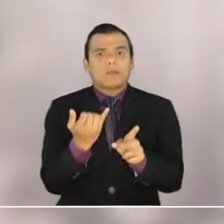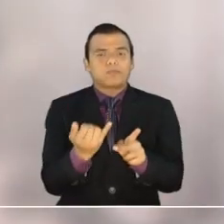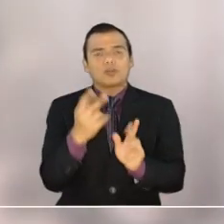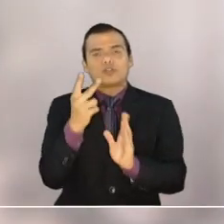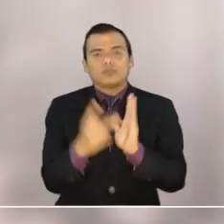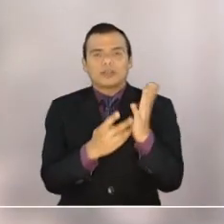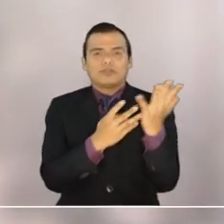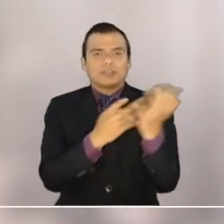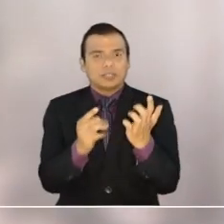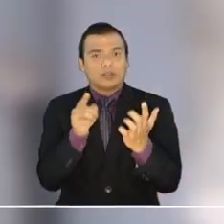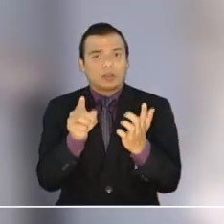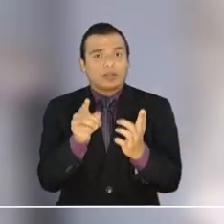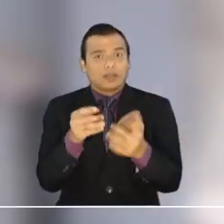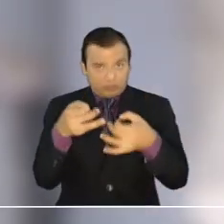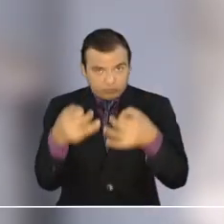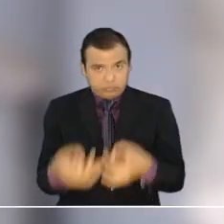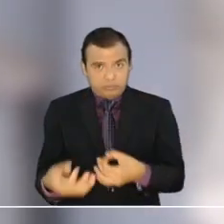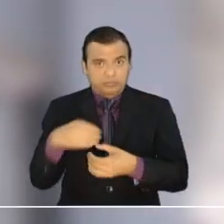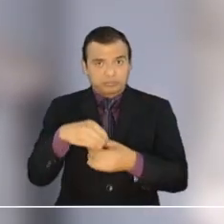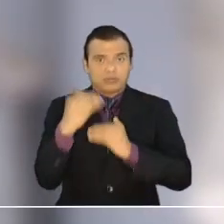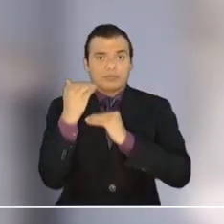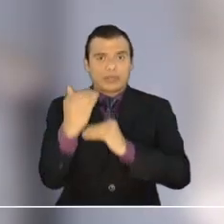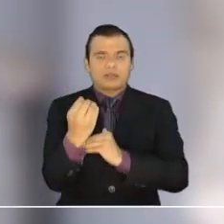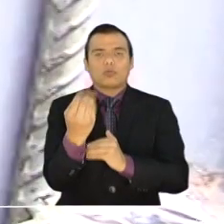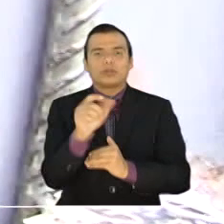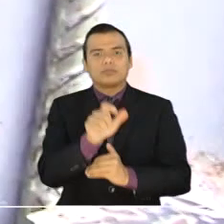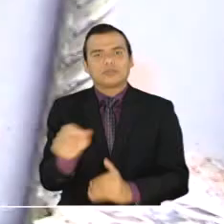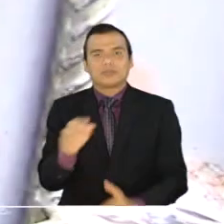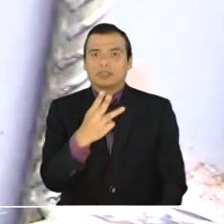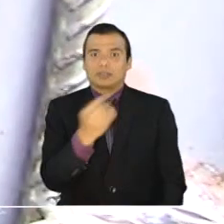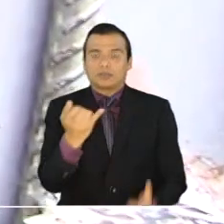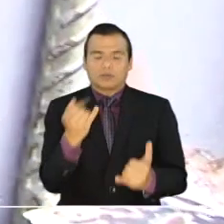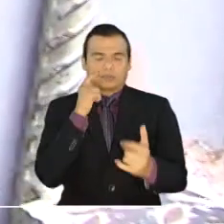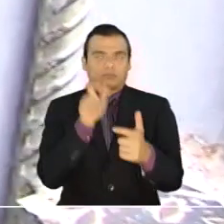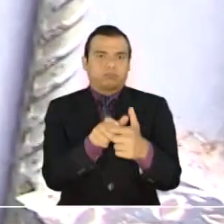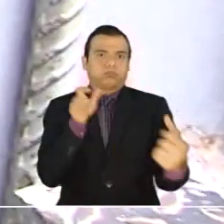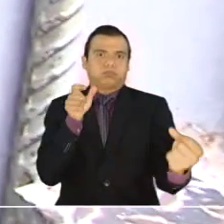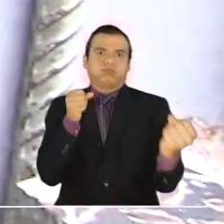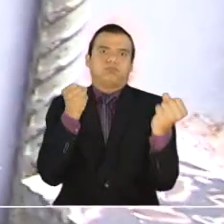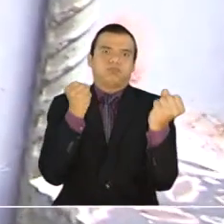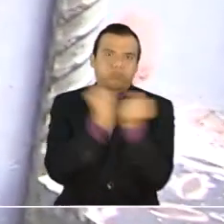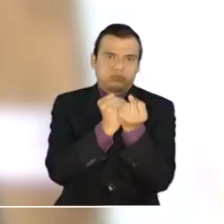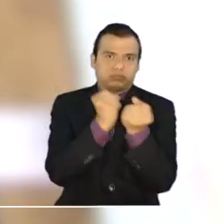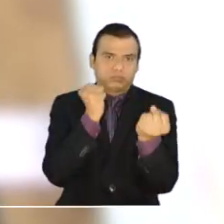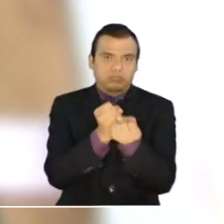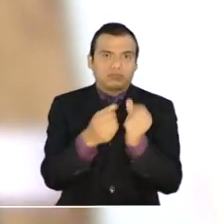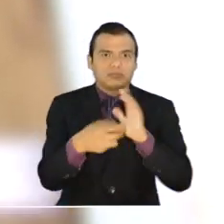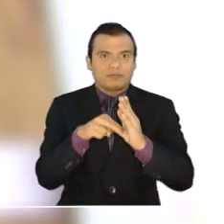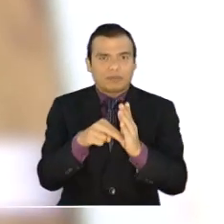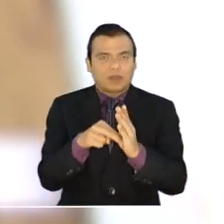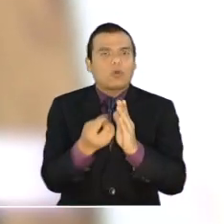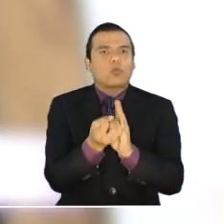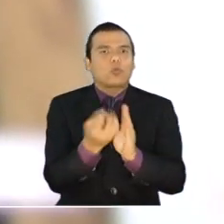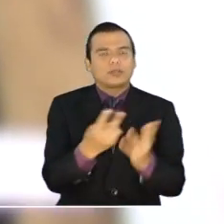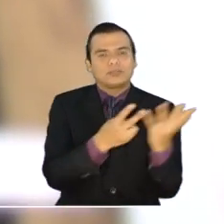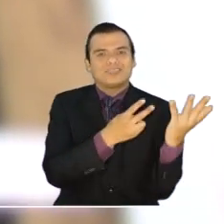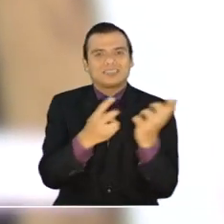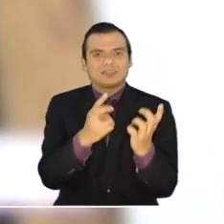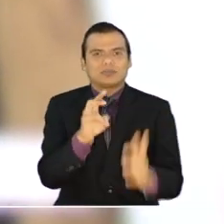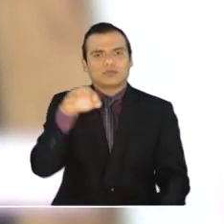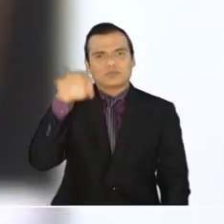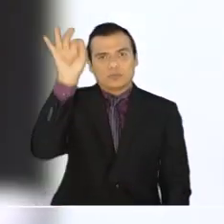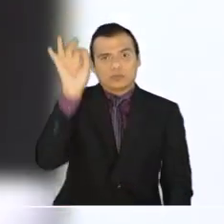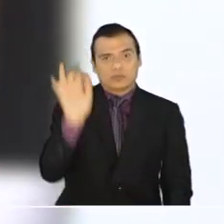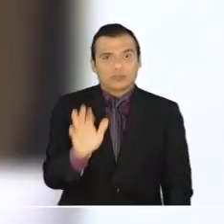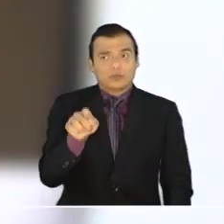300 reclusos entre sindicados y condenados es decir hay un hacinamiento del 700 por por eso enfermedades como el tuberculosis